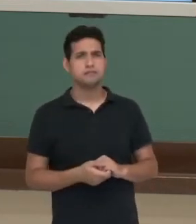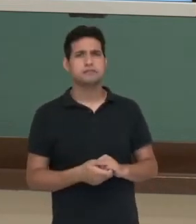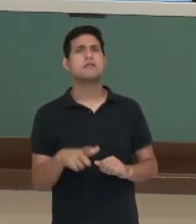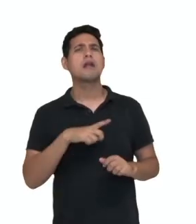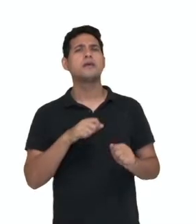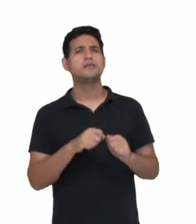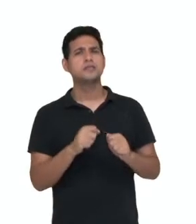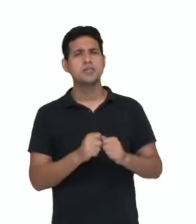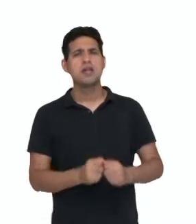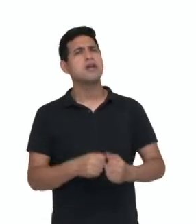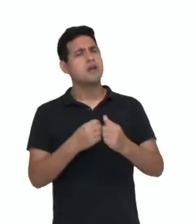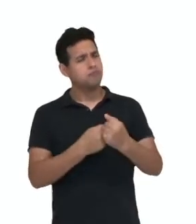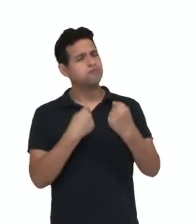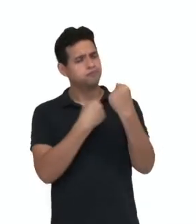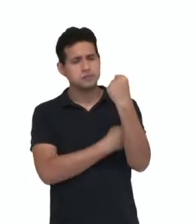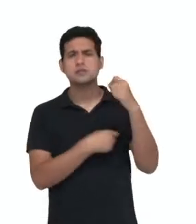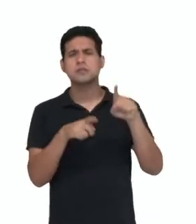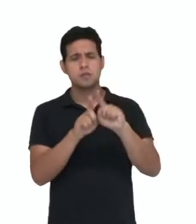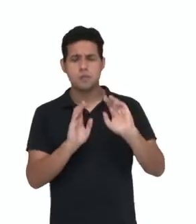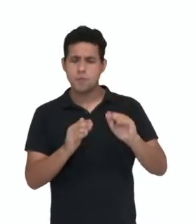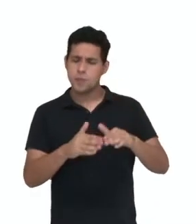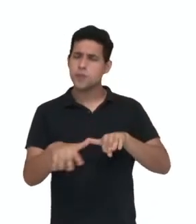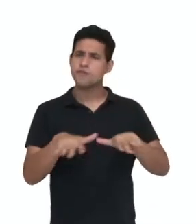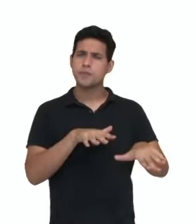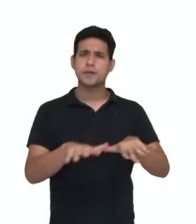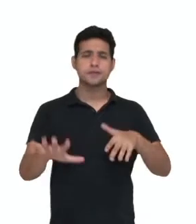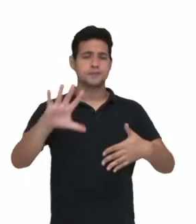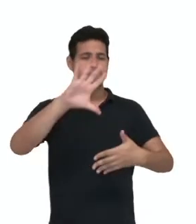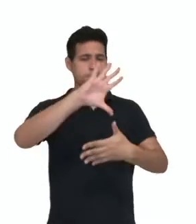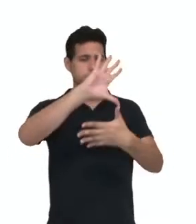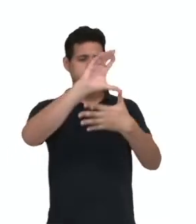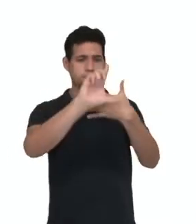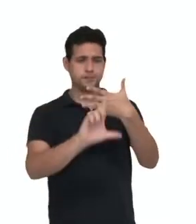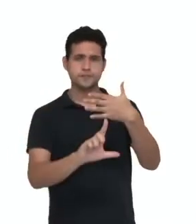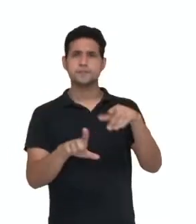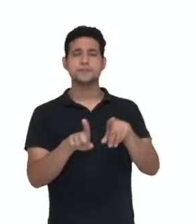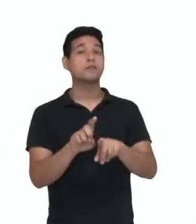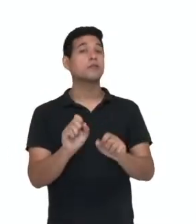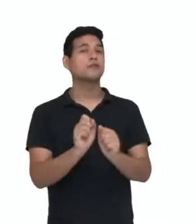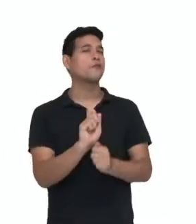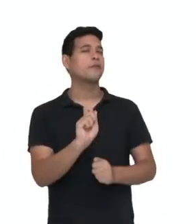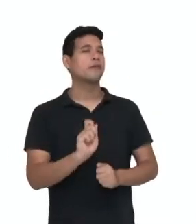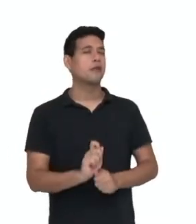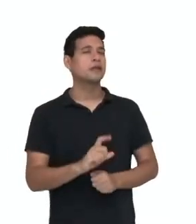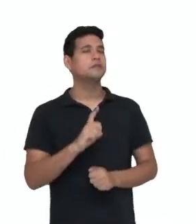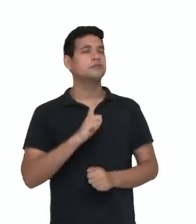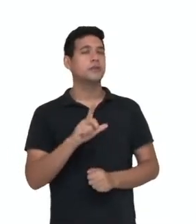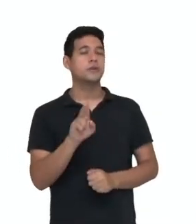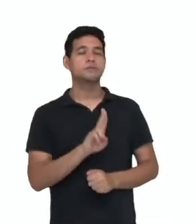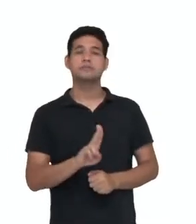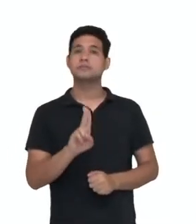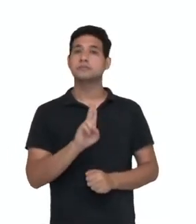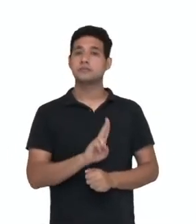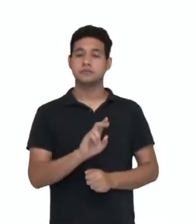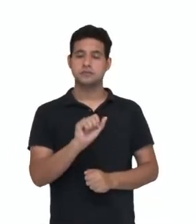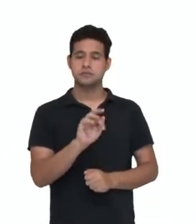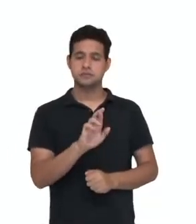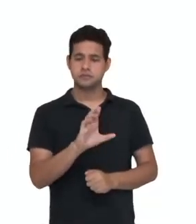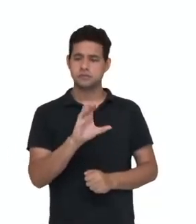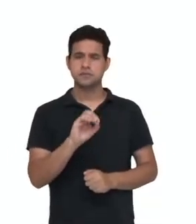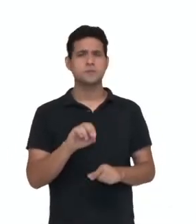movimiento afrodescendiente en América Latina, juntamente a la poetisa